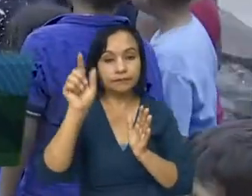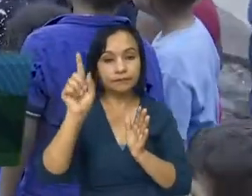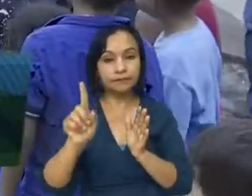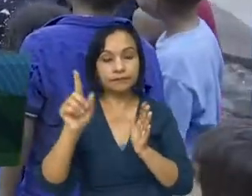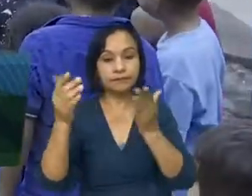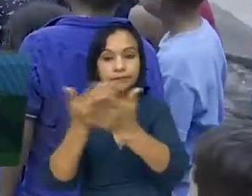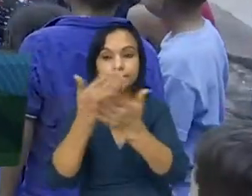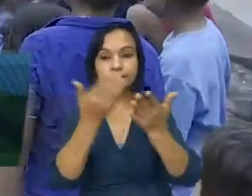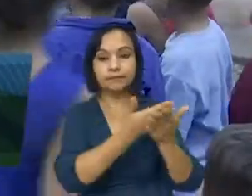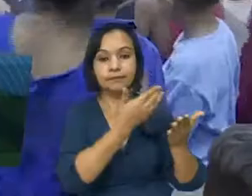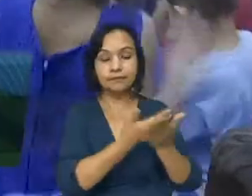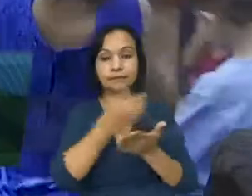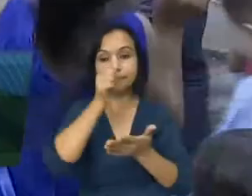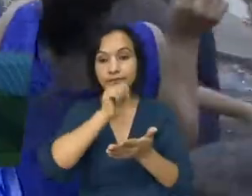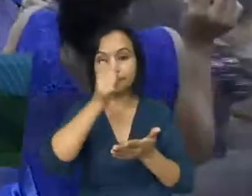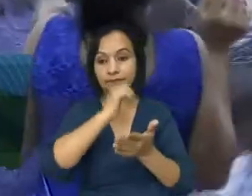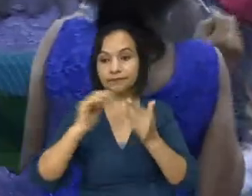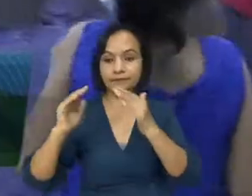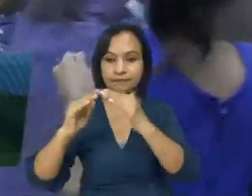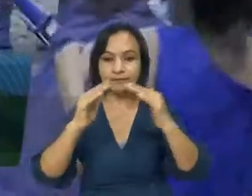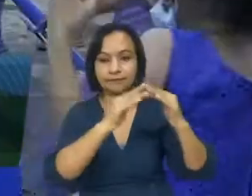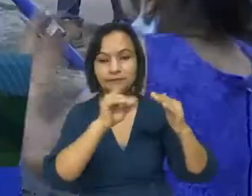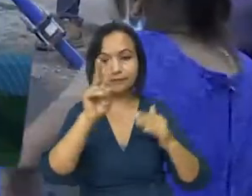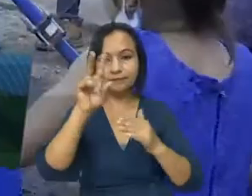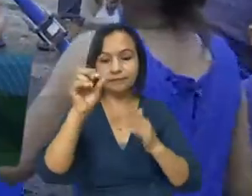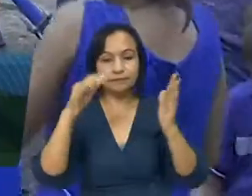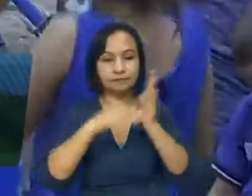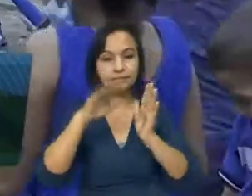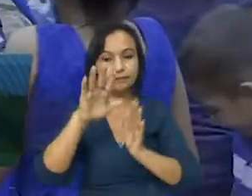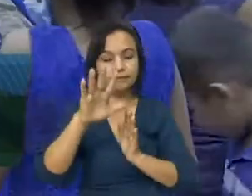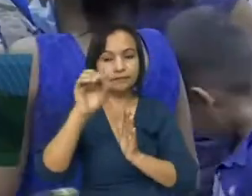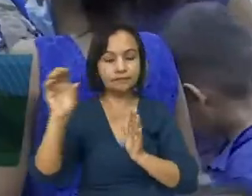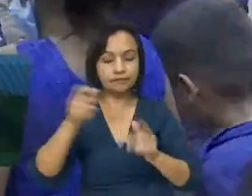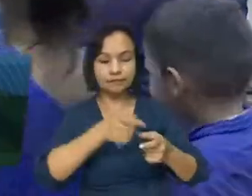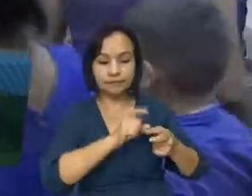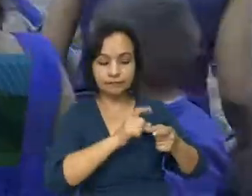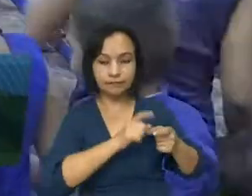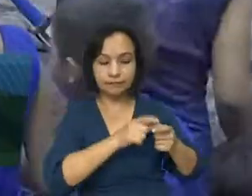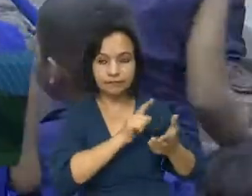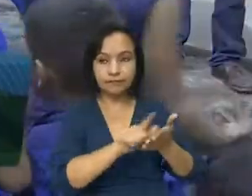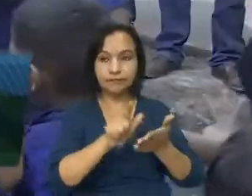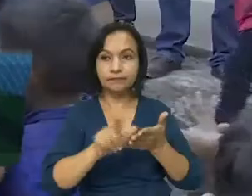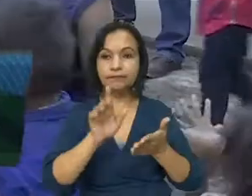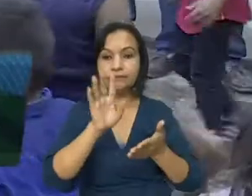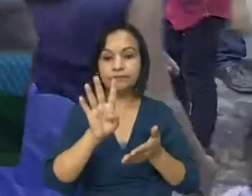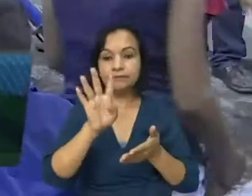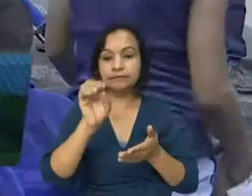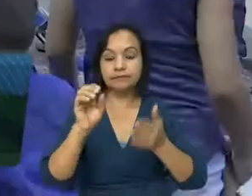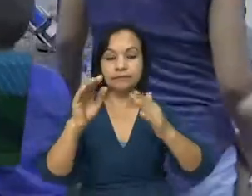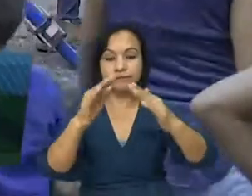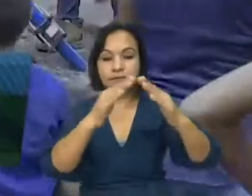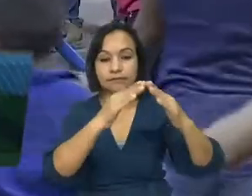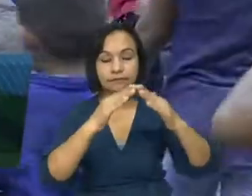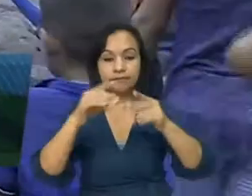31.361 nuevos protagonistas en agua y 20.500 en saneamiento. Eso estamos hablando de 40 comunidades